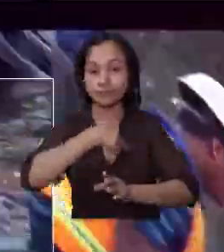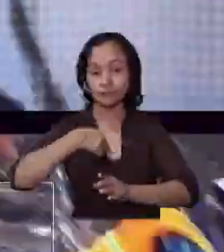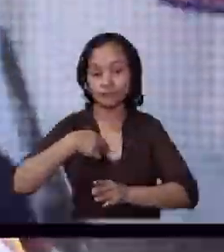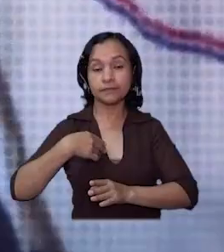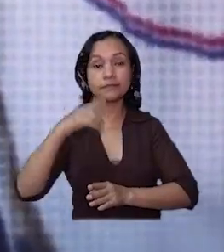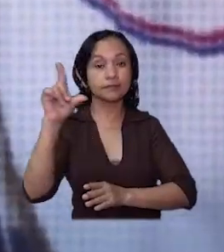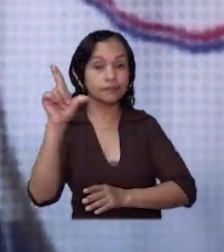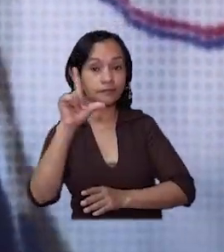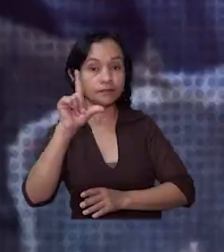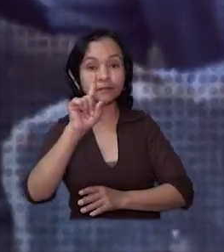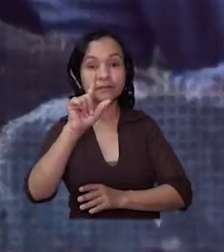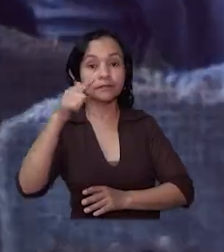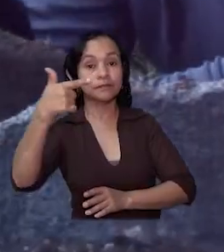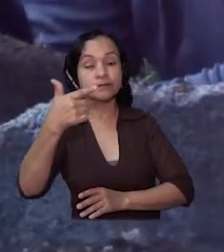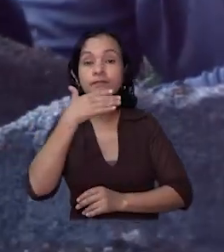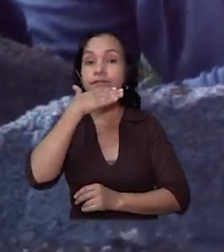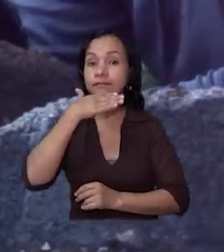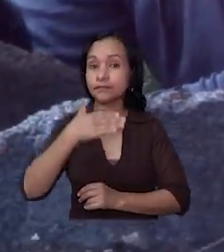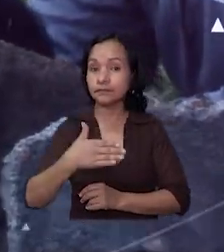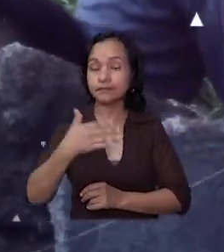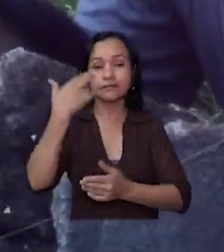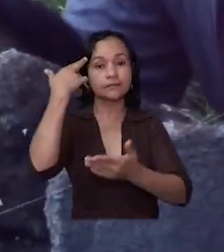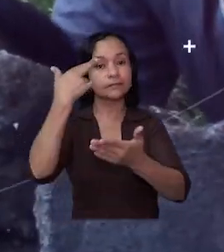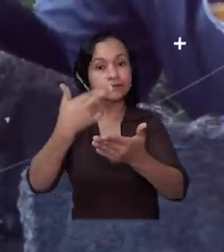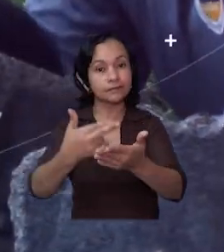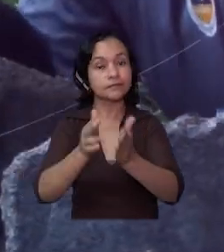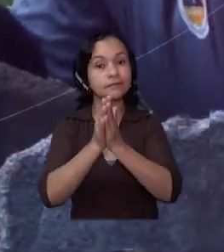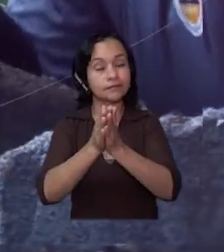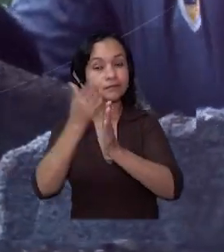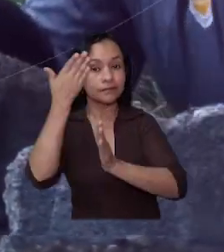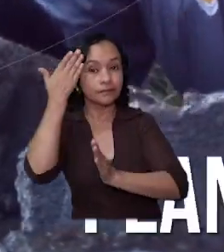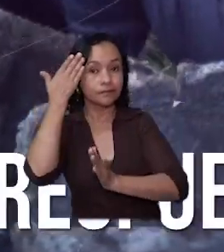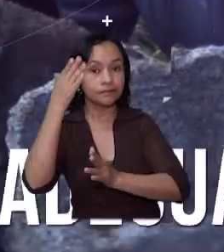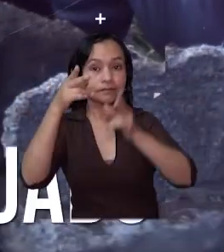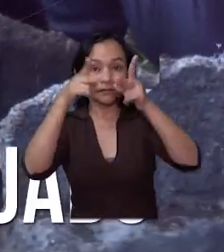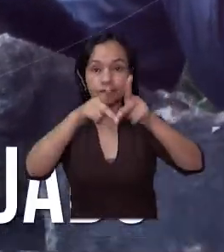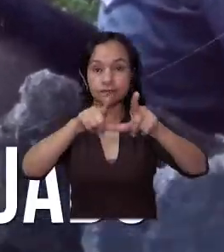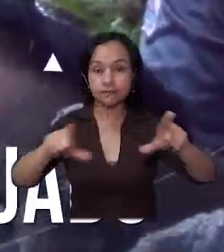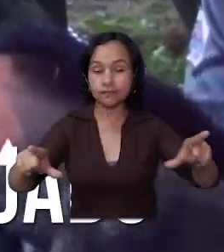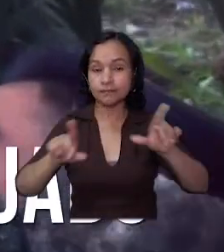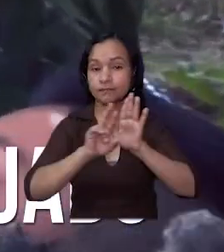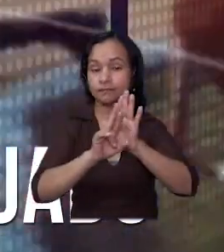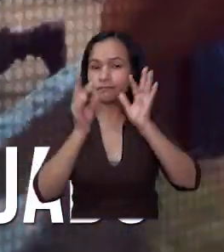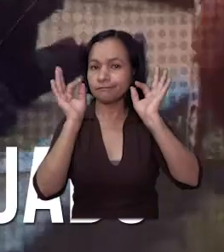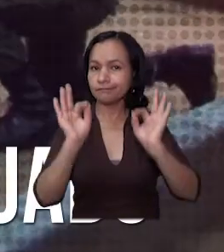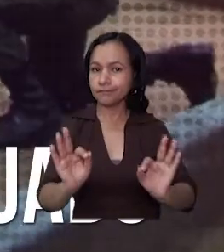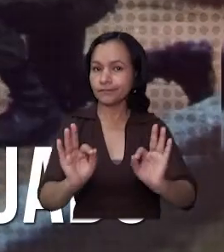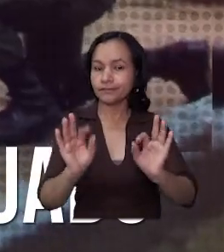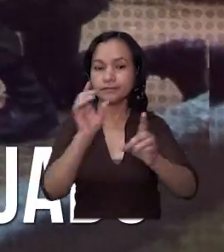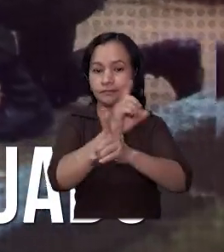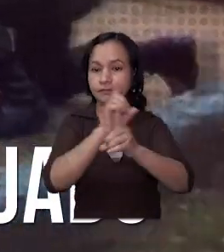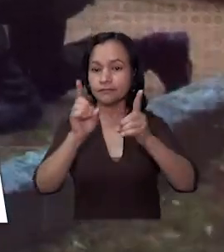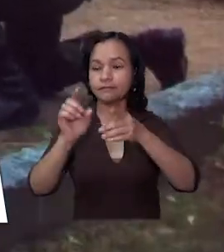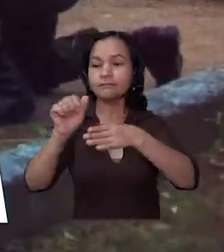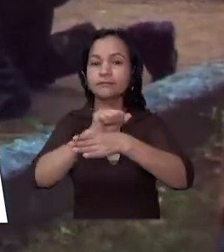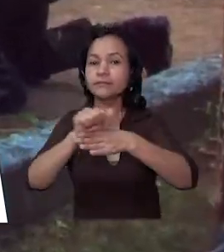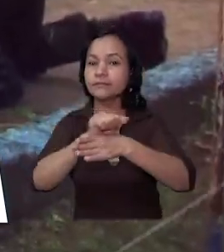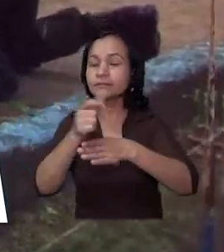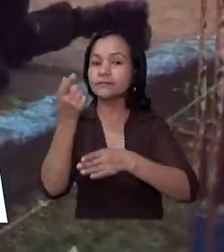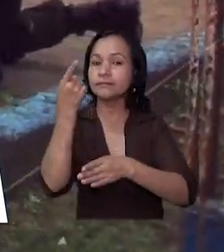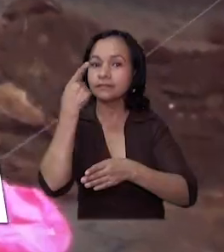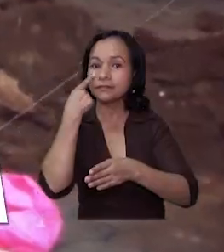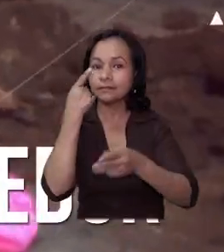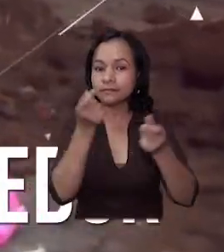desarrollarse el próximo lunes 17 de diciembre. Recuerda que para saber si tu plan de respuesta es el adecuado, debes ponerlo en práctica